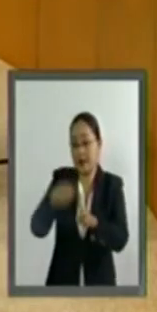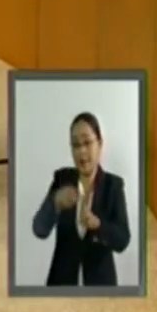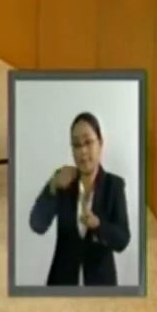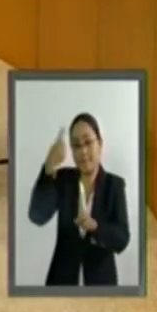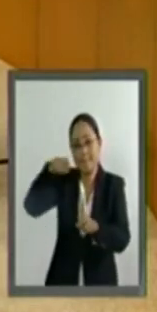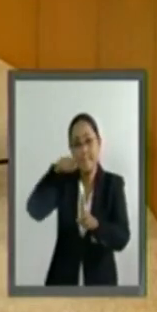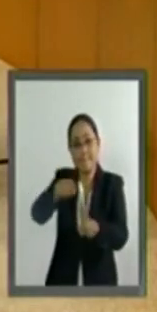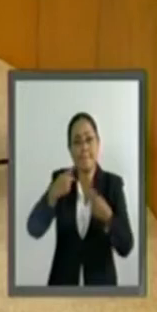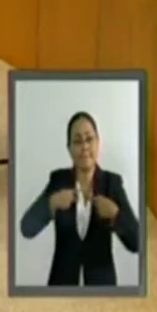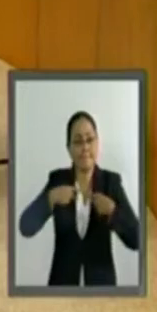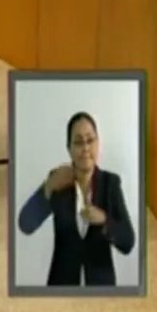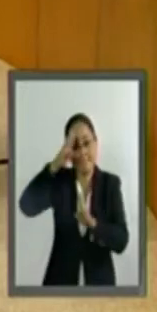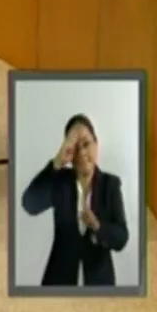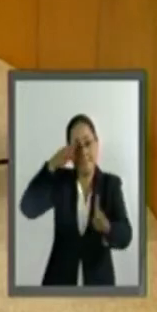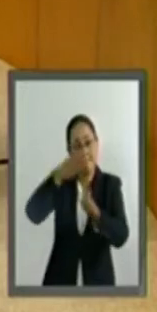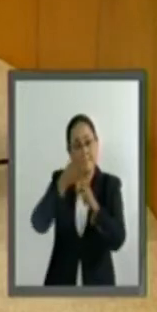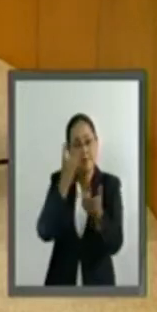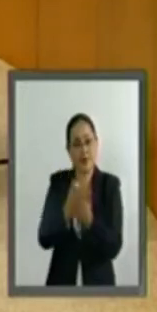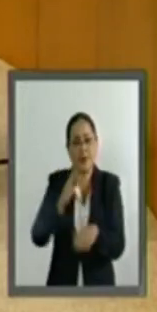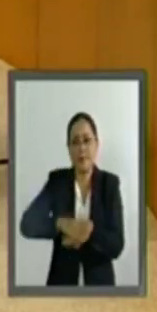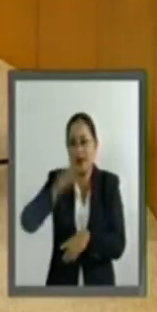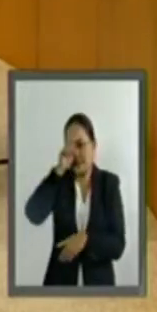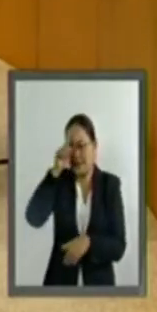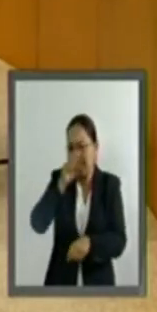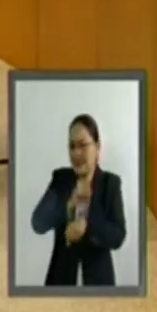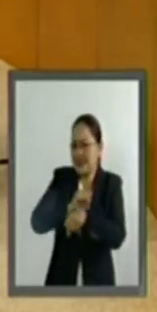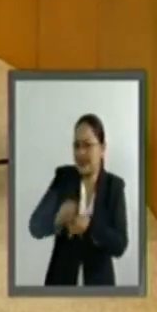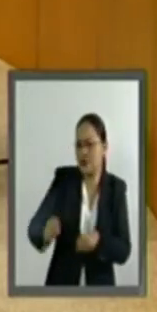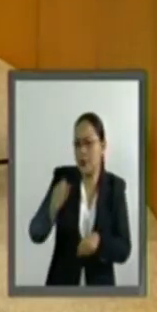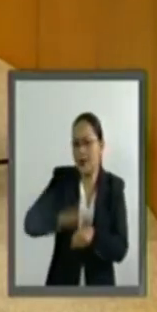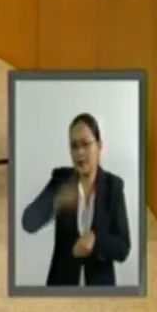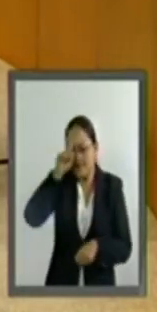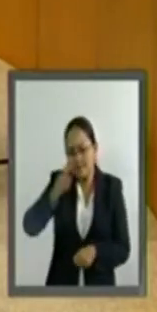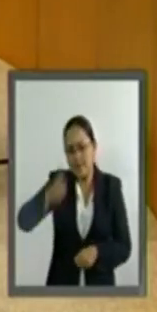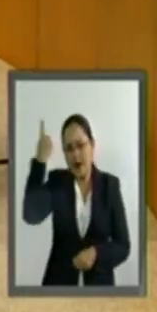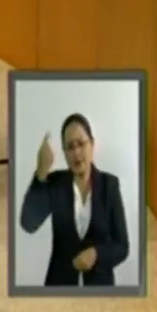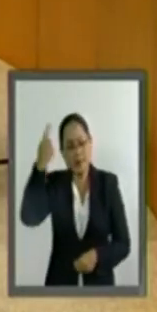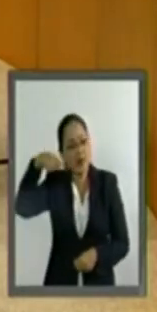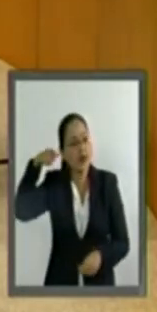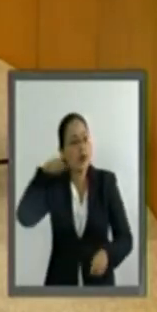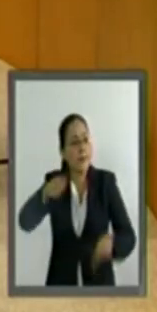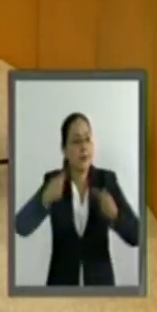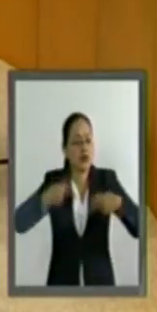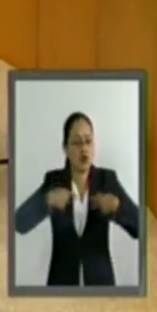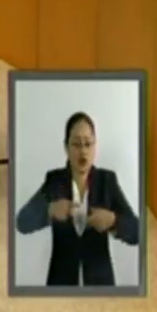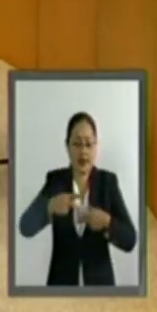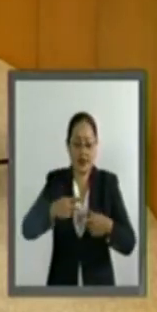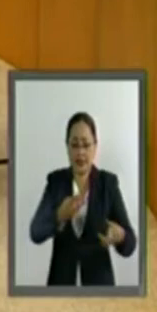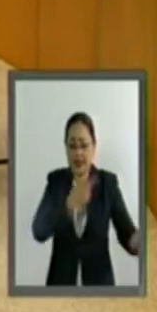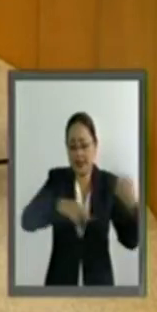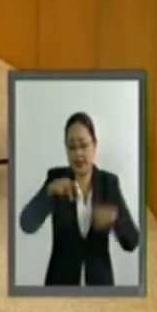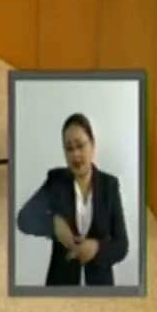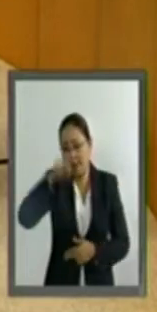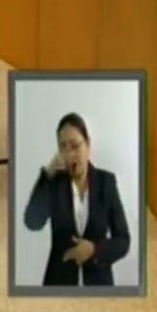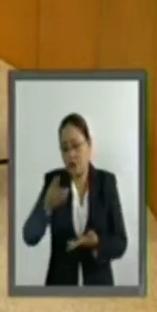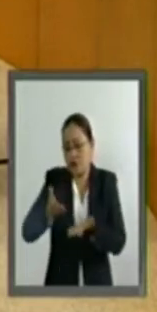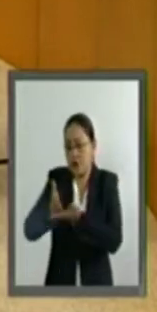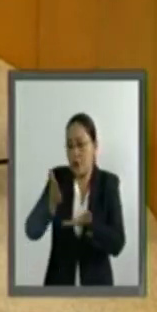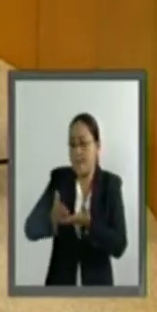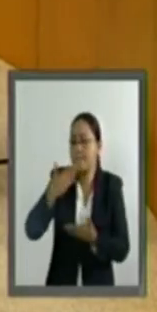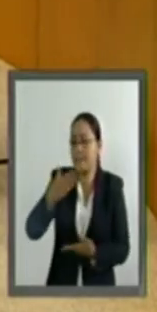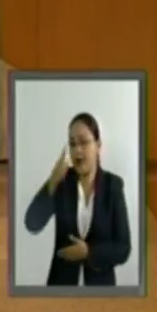una atención y orientación lo más simplificada posible para el ingreso de los connacionales a tierras